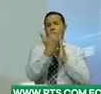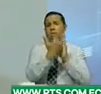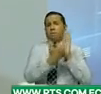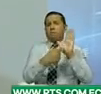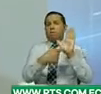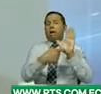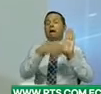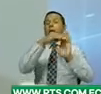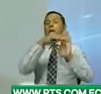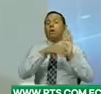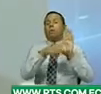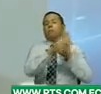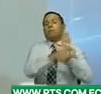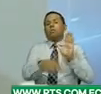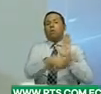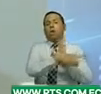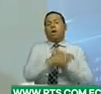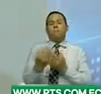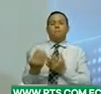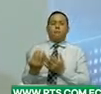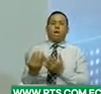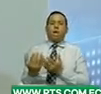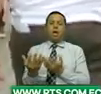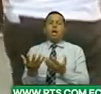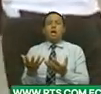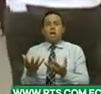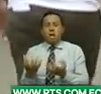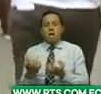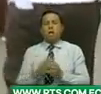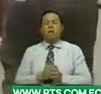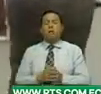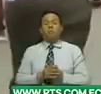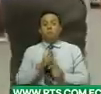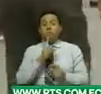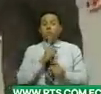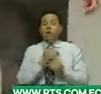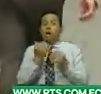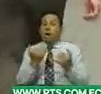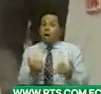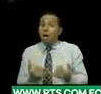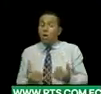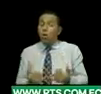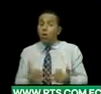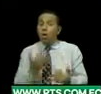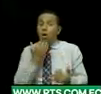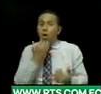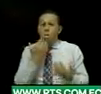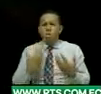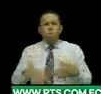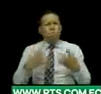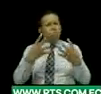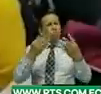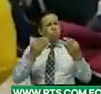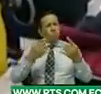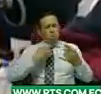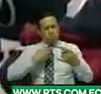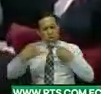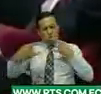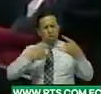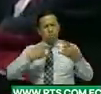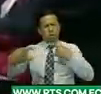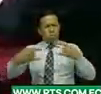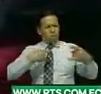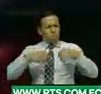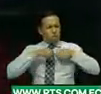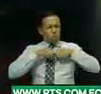aumentado más de 83 personas en los últimos días. Frente a esto se suma un mayor índice de velocidad de reproducción del virus, es